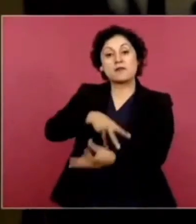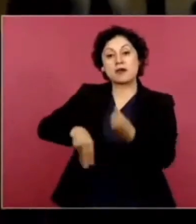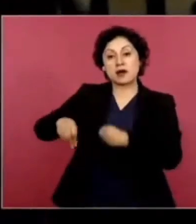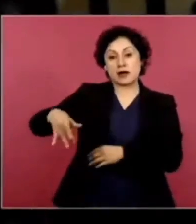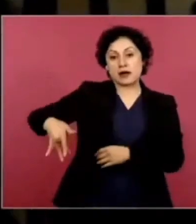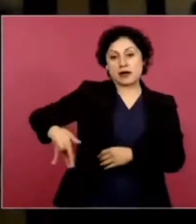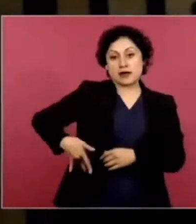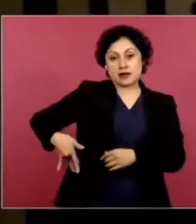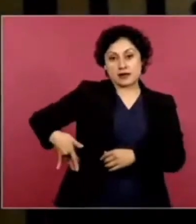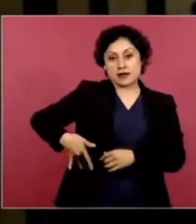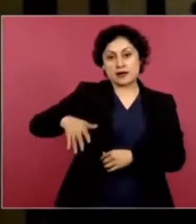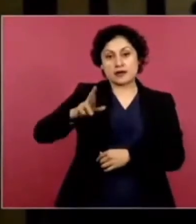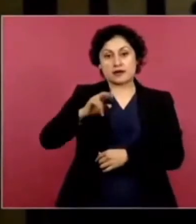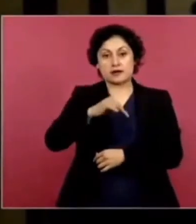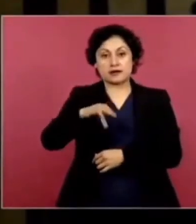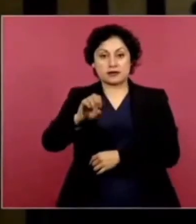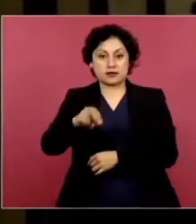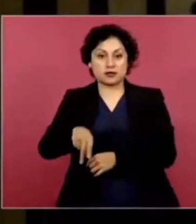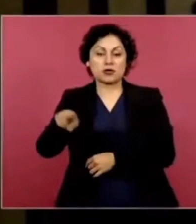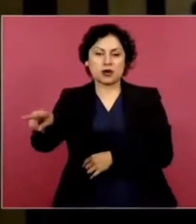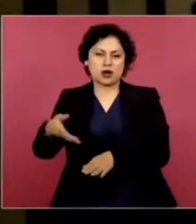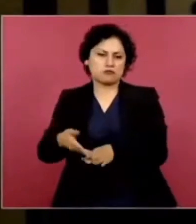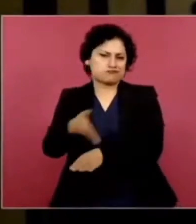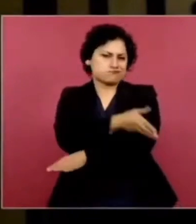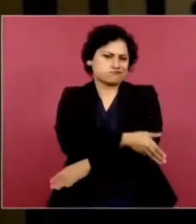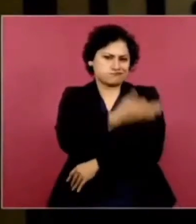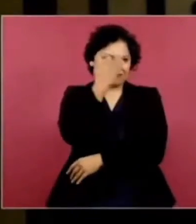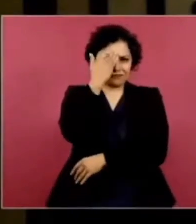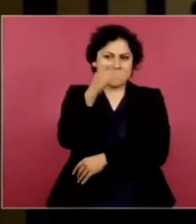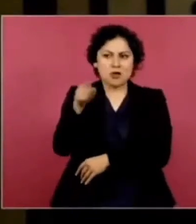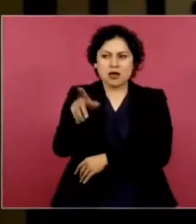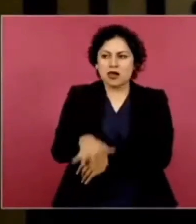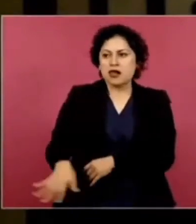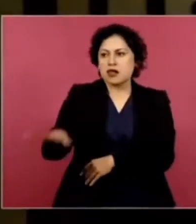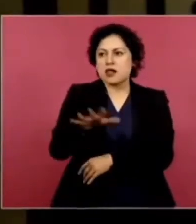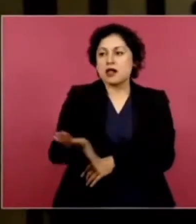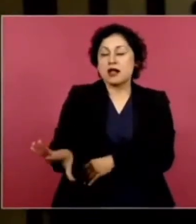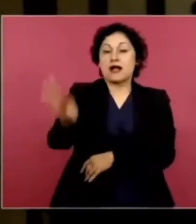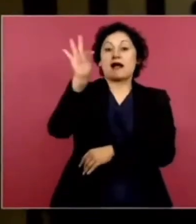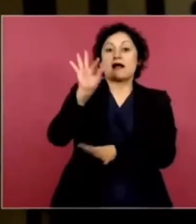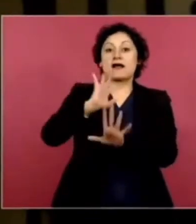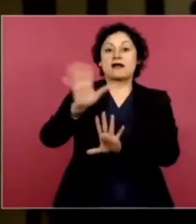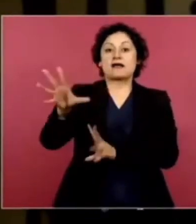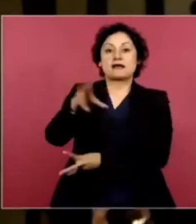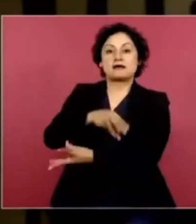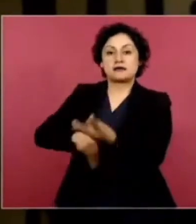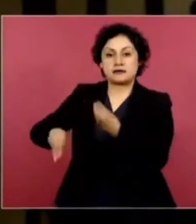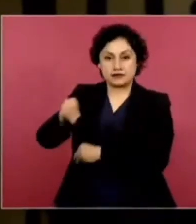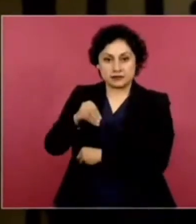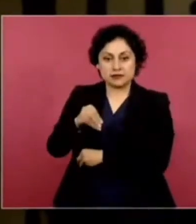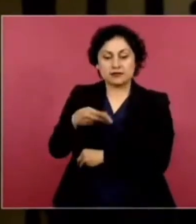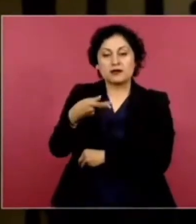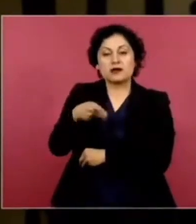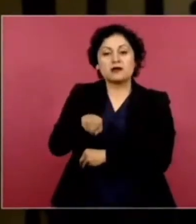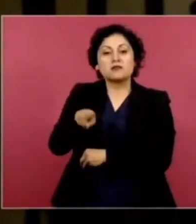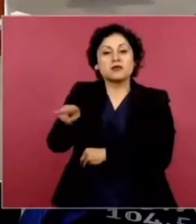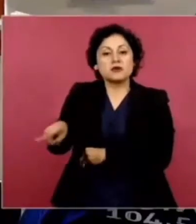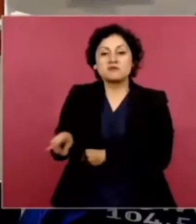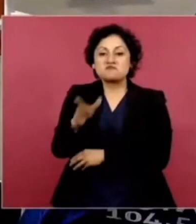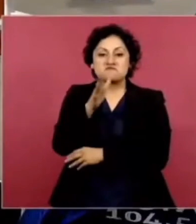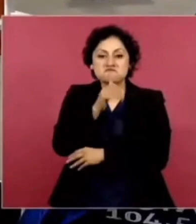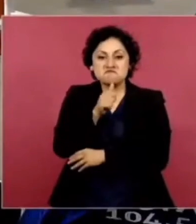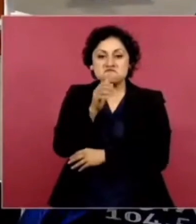él tiene ya problemas de riñón de años atrás. Consiguió su donante y no han podido realizarse los